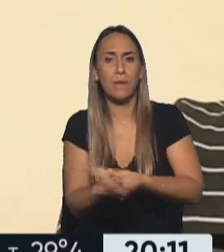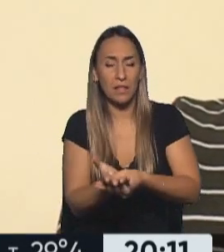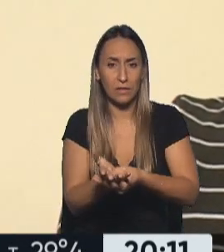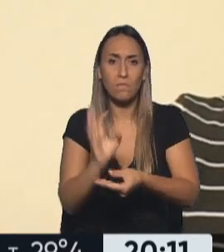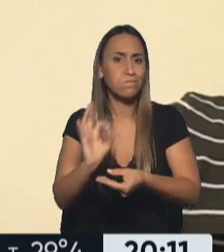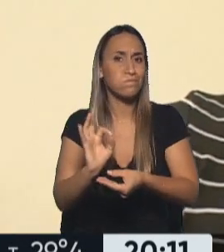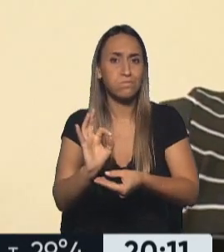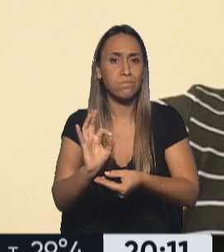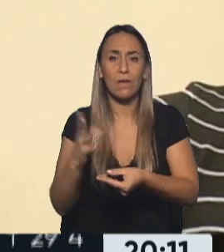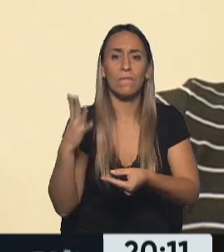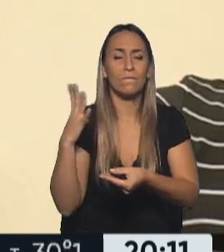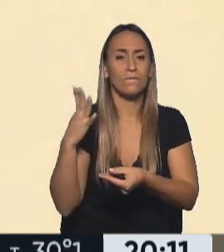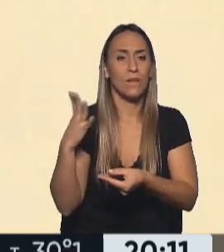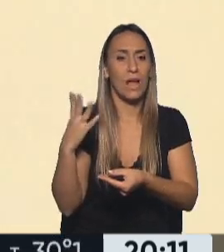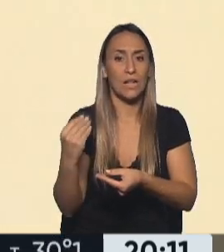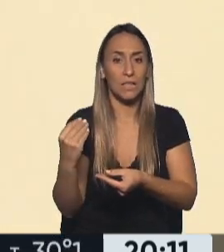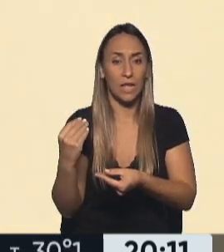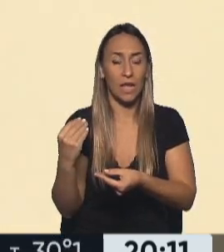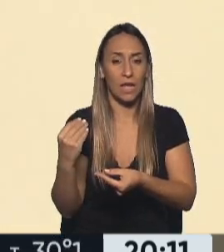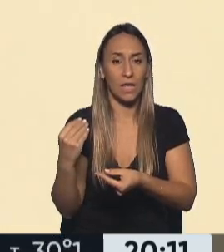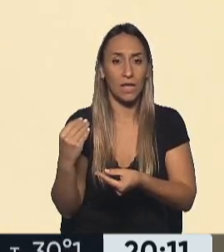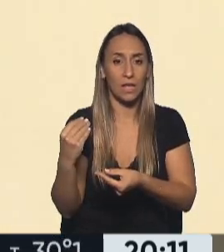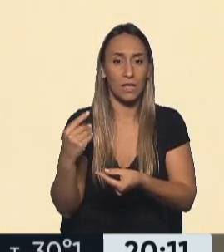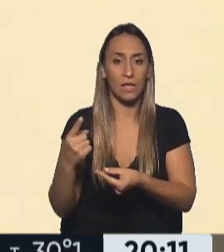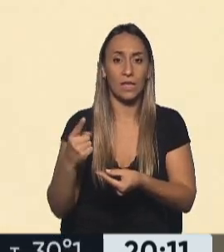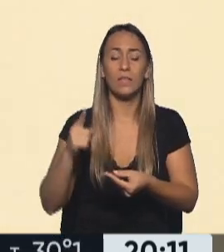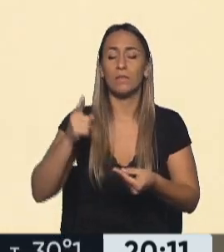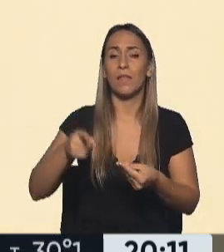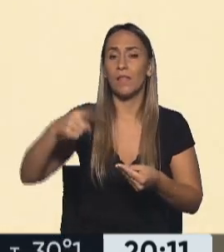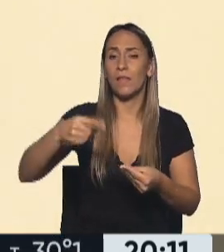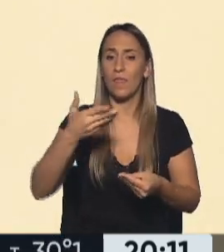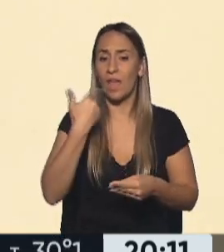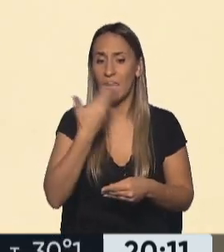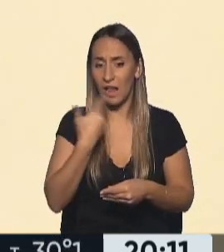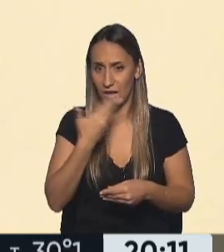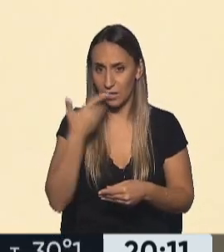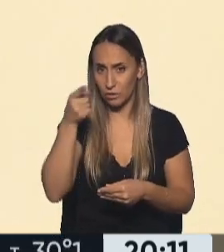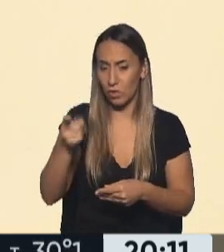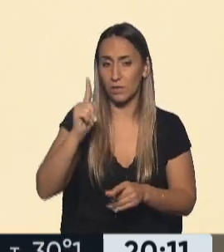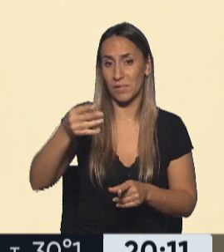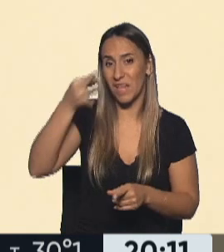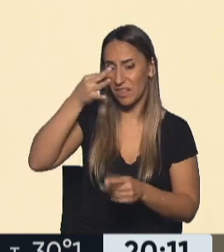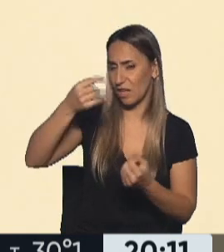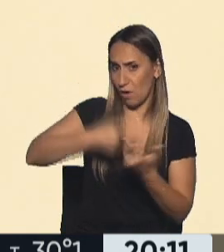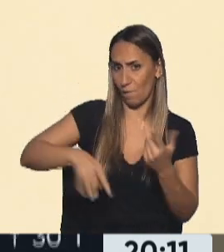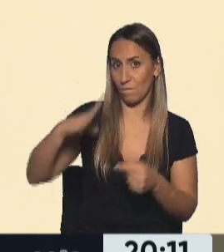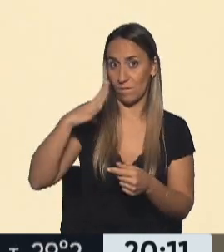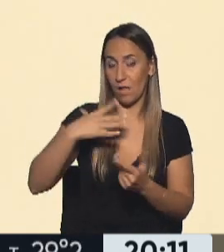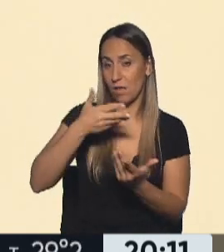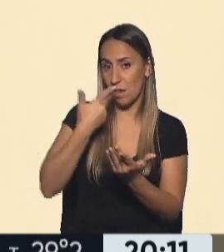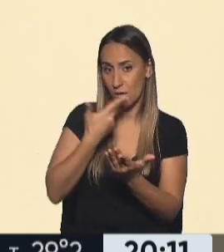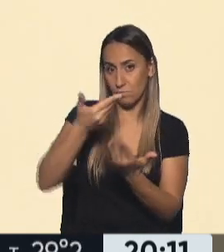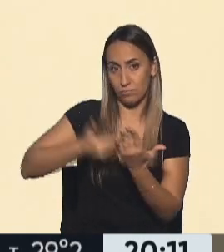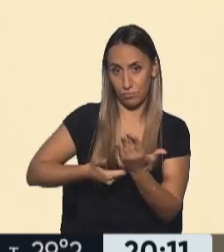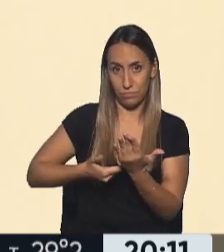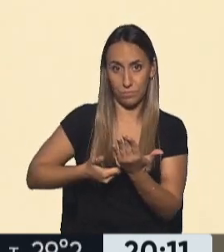falta es que nunca declaró, y sus testimonios también, ¿no? Son testigos. Así que ya